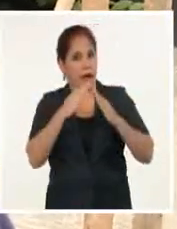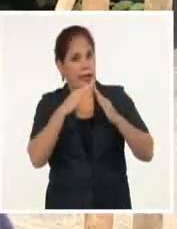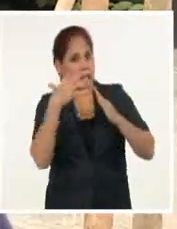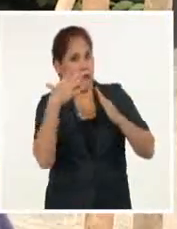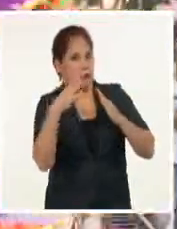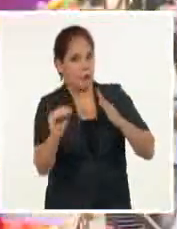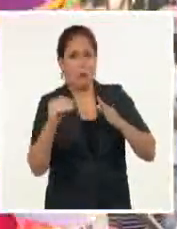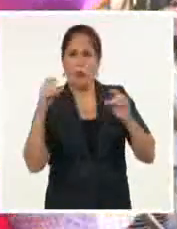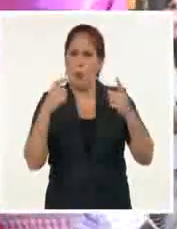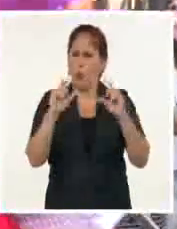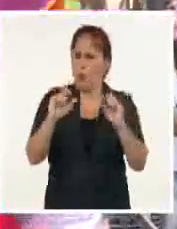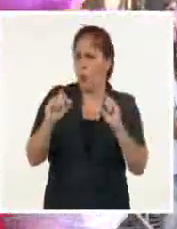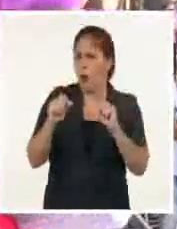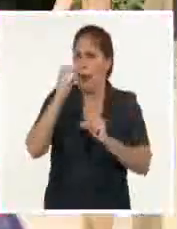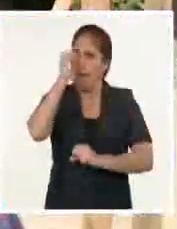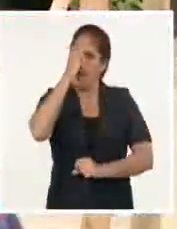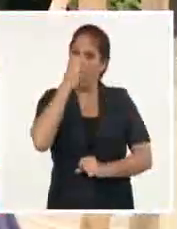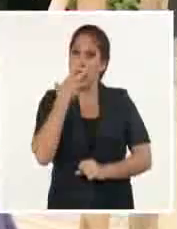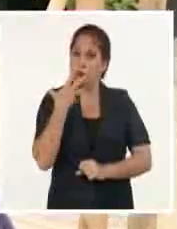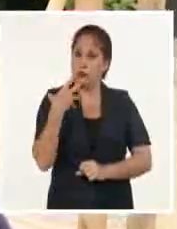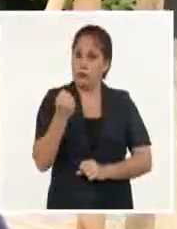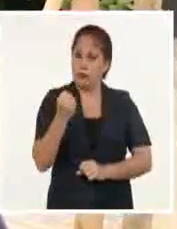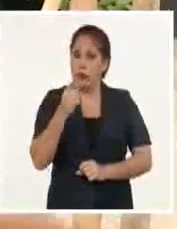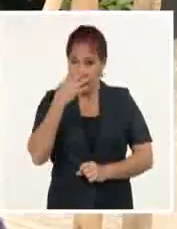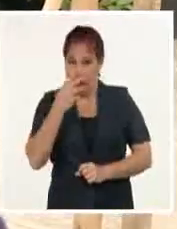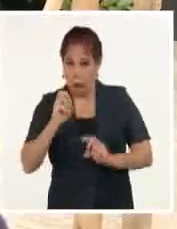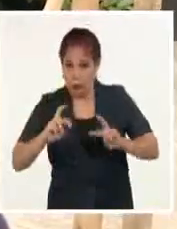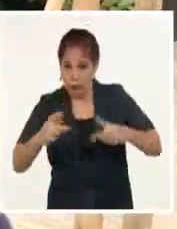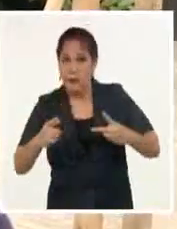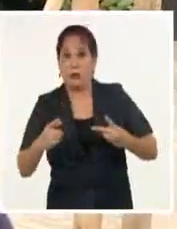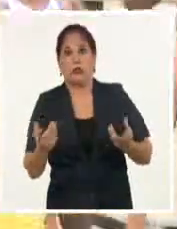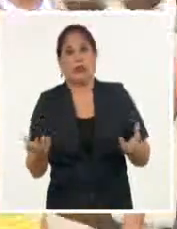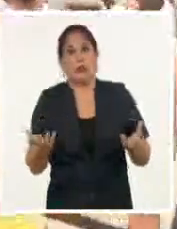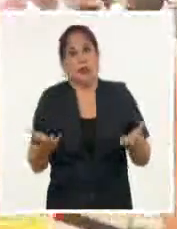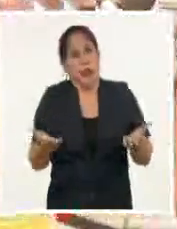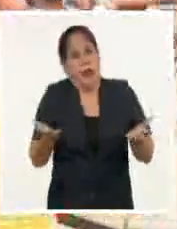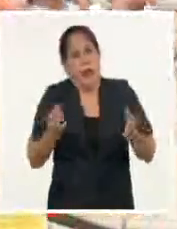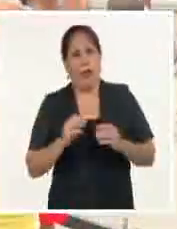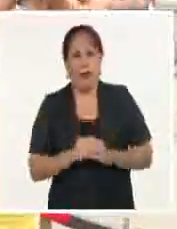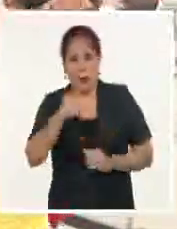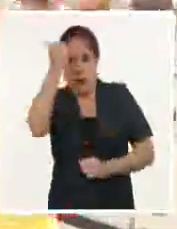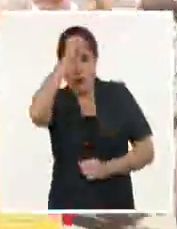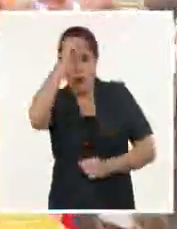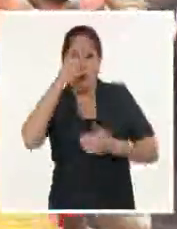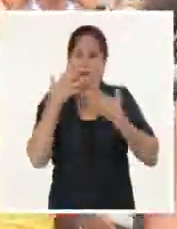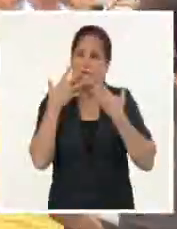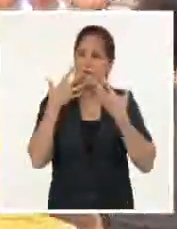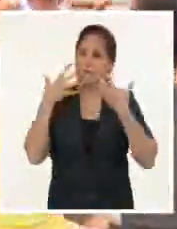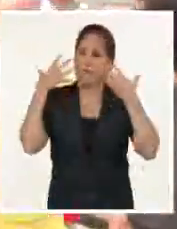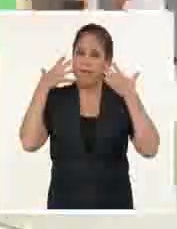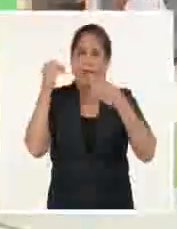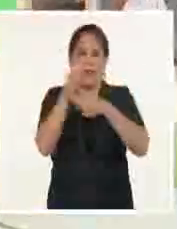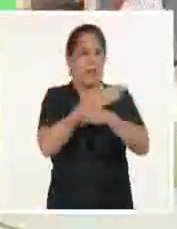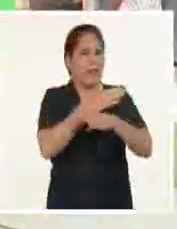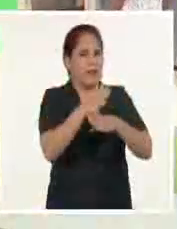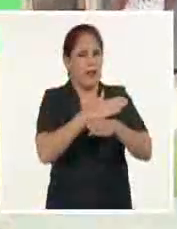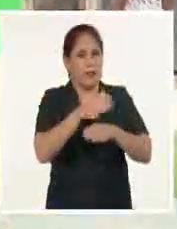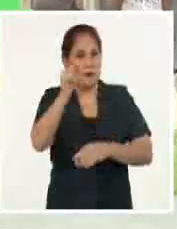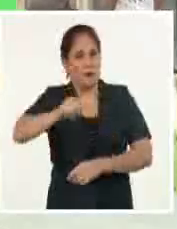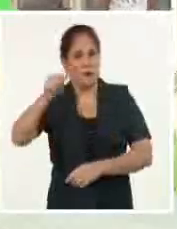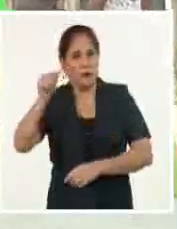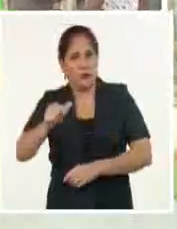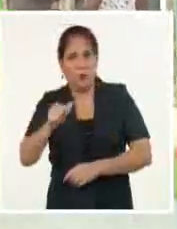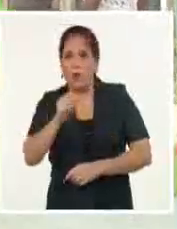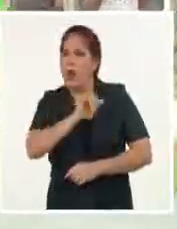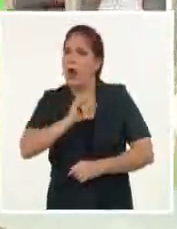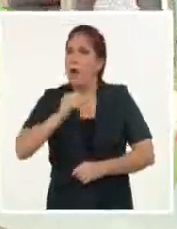he jugado, he visto los payasos. ¿Y te gustaría que se repitiera? Sí, cantidad. Domingo de alegrías con el sentir de la vanguardia